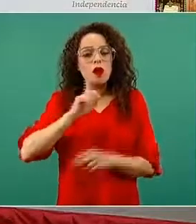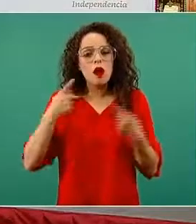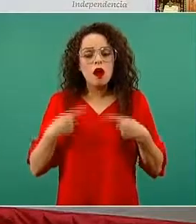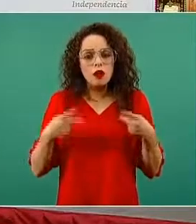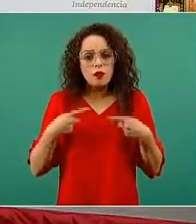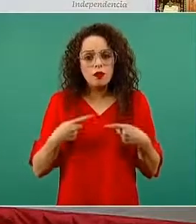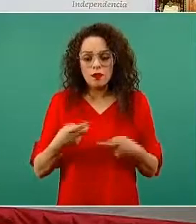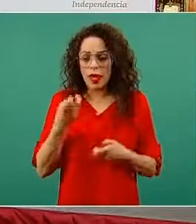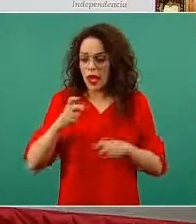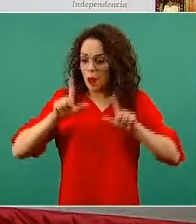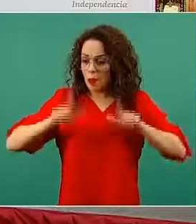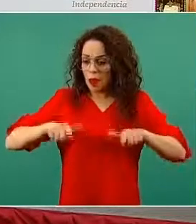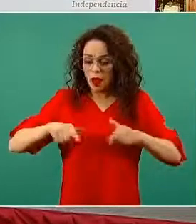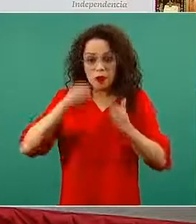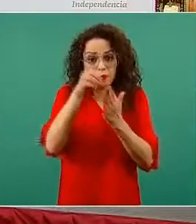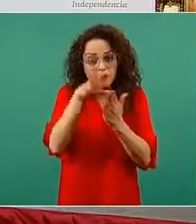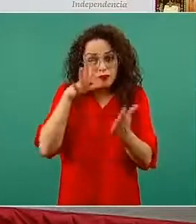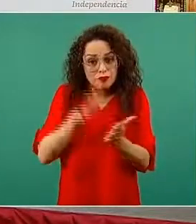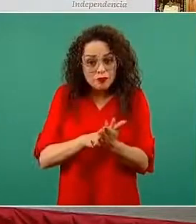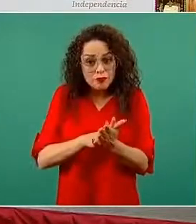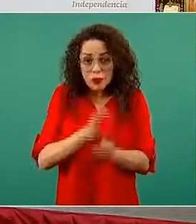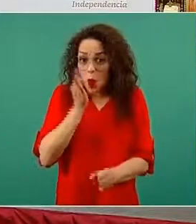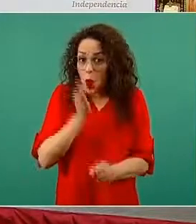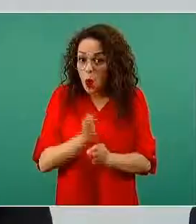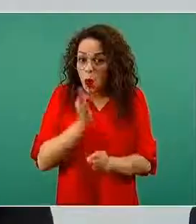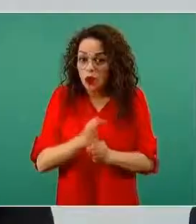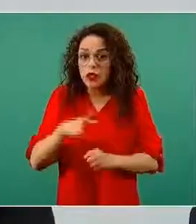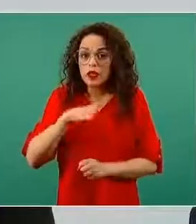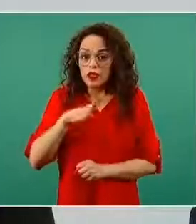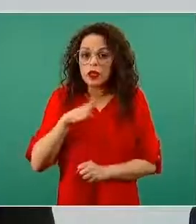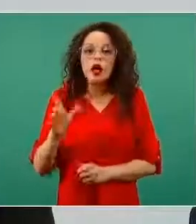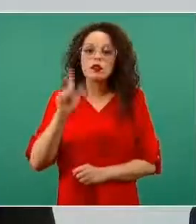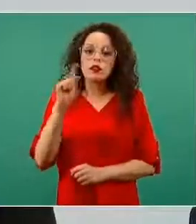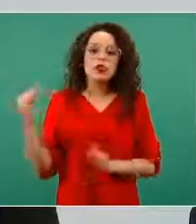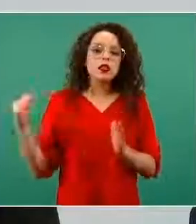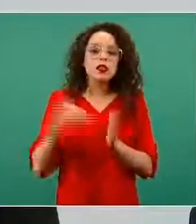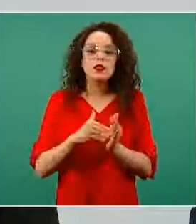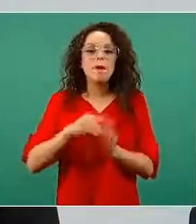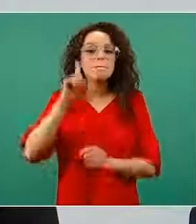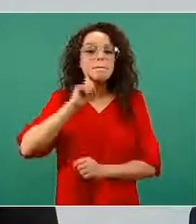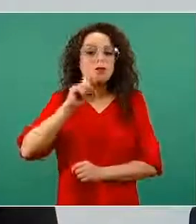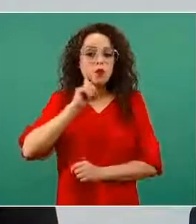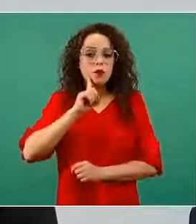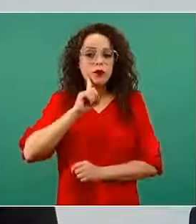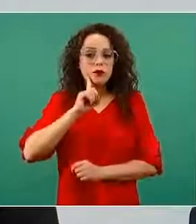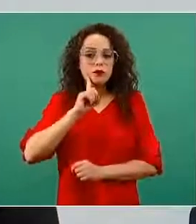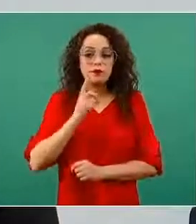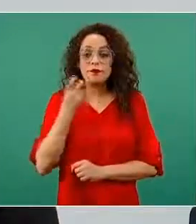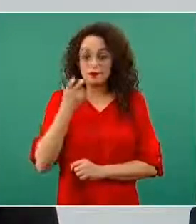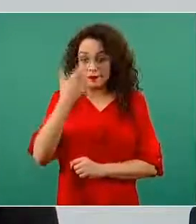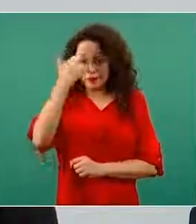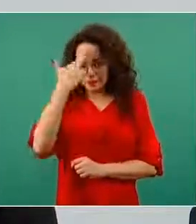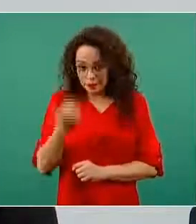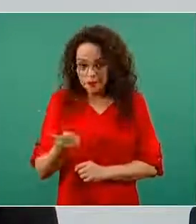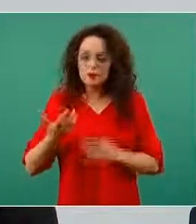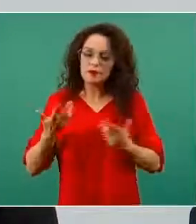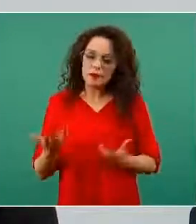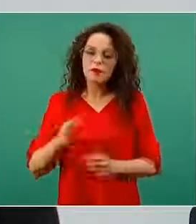esa plataforma de registro actualmente hay hasta 70,000 mujeres. Es que se ha podido ver que